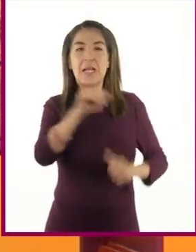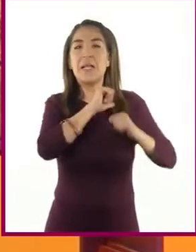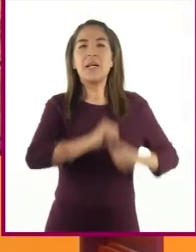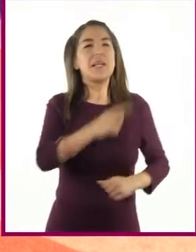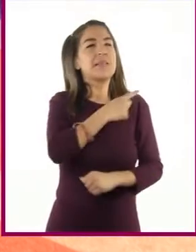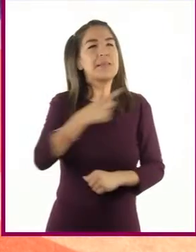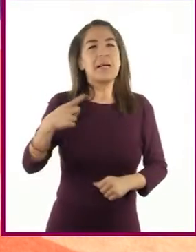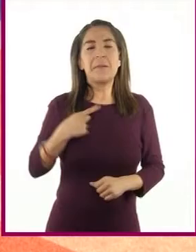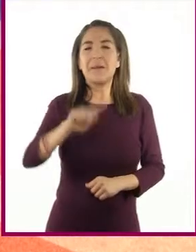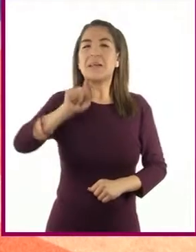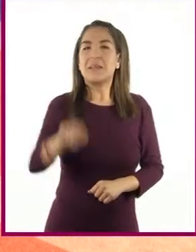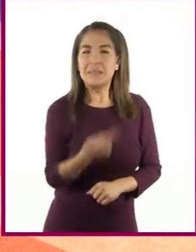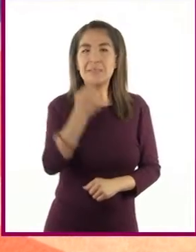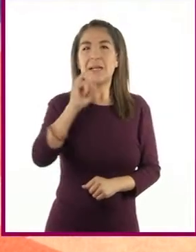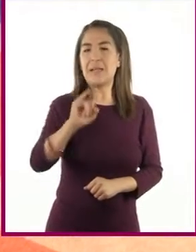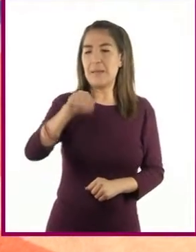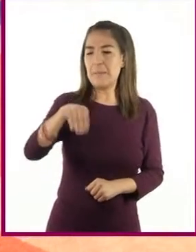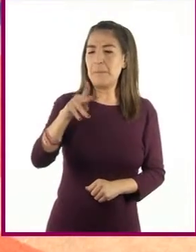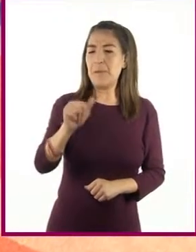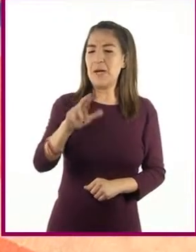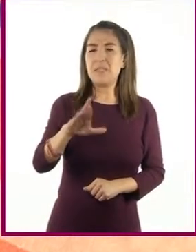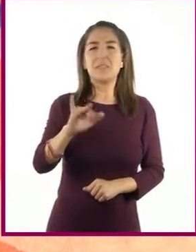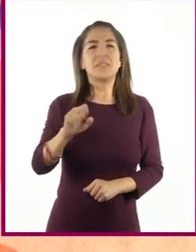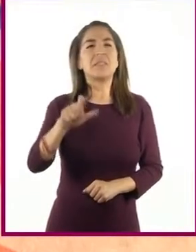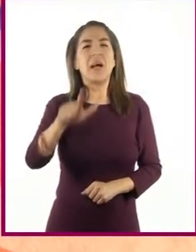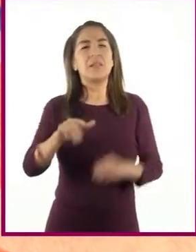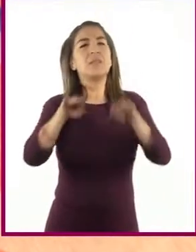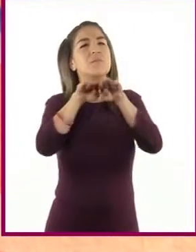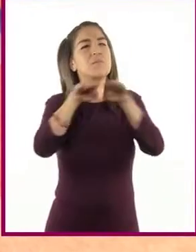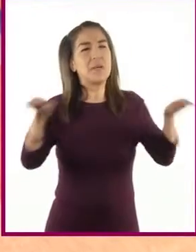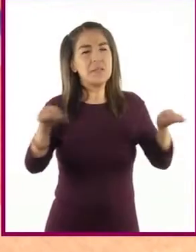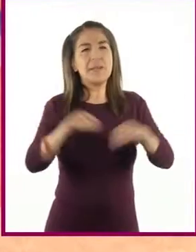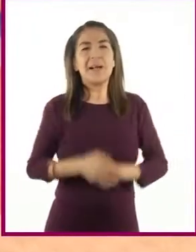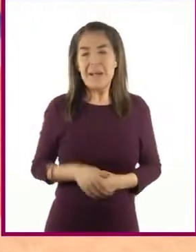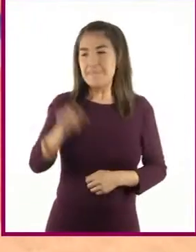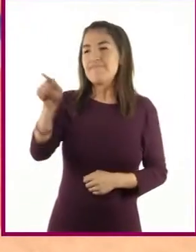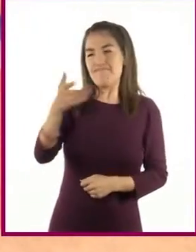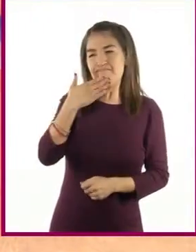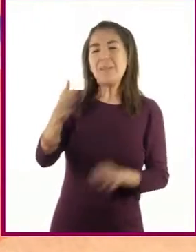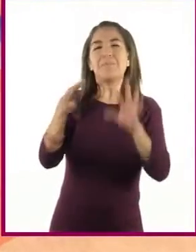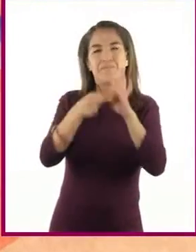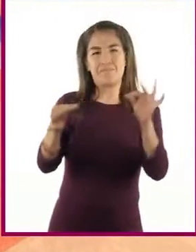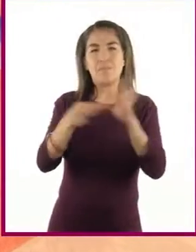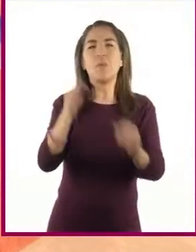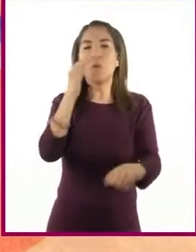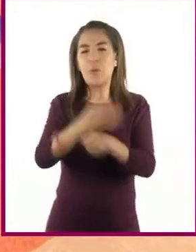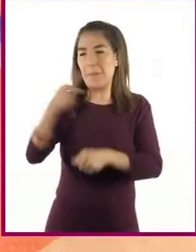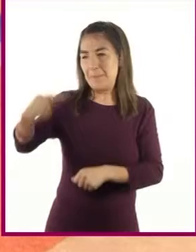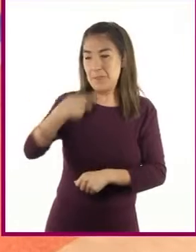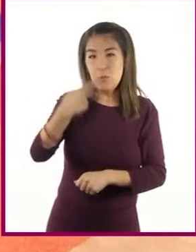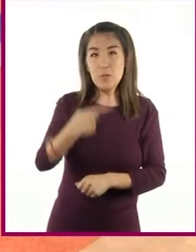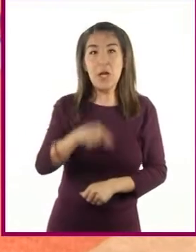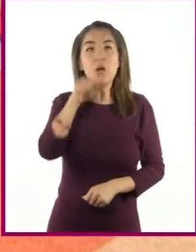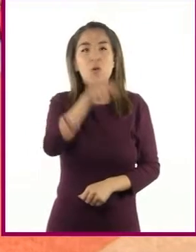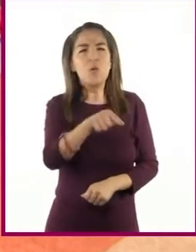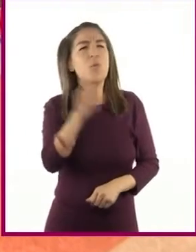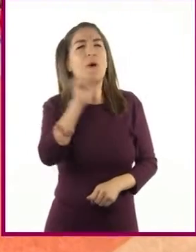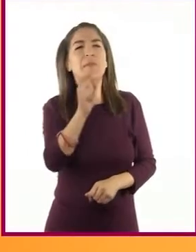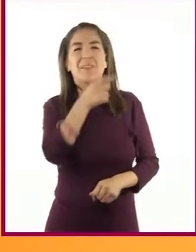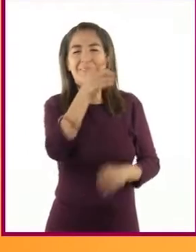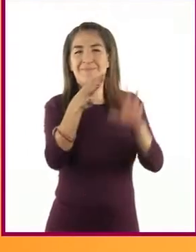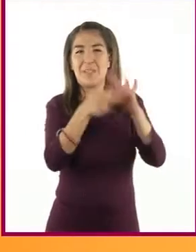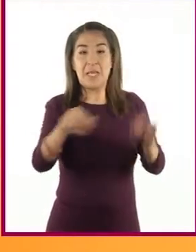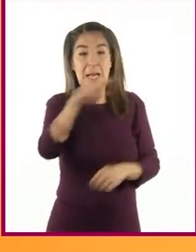imparciales? Qué bueno que lo preguntas. Cuando decimos que las autoridades deben de ser imparciales,